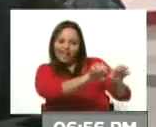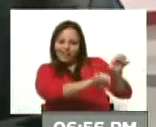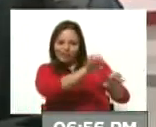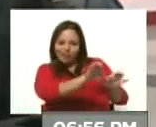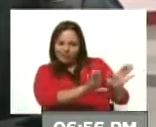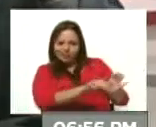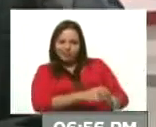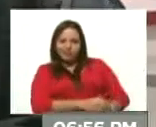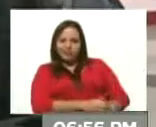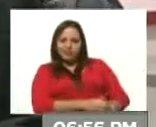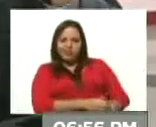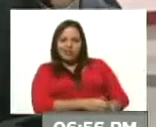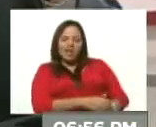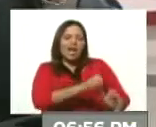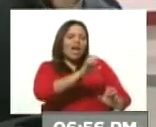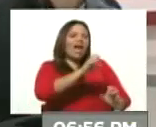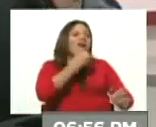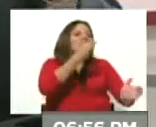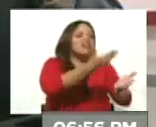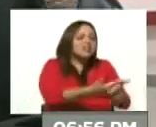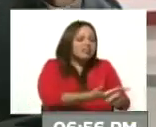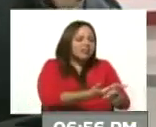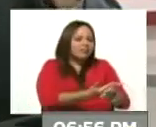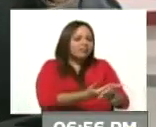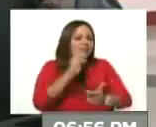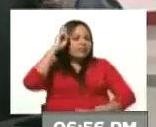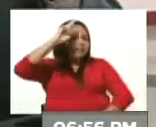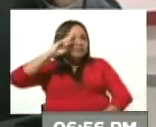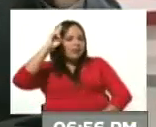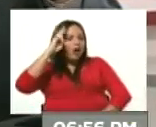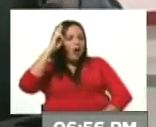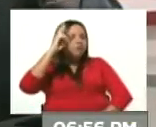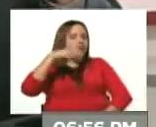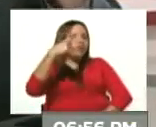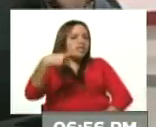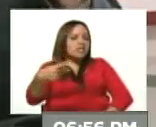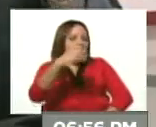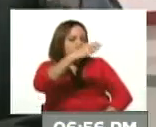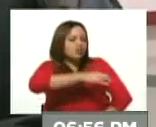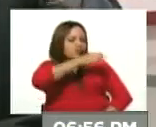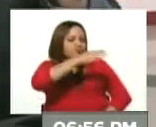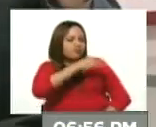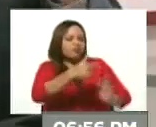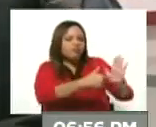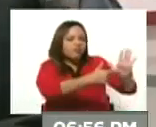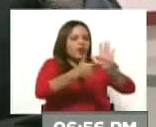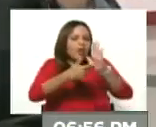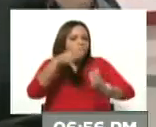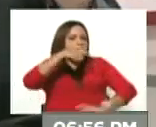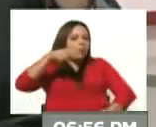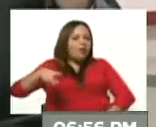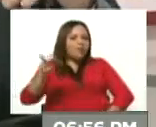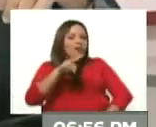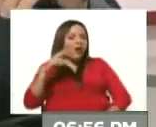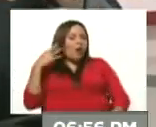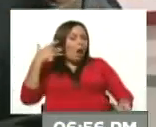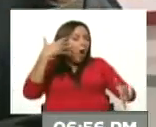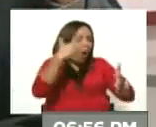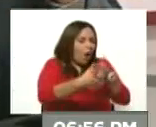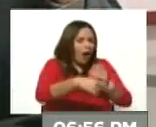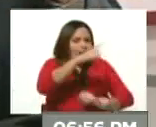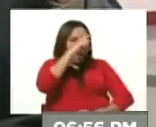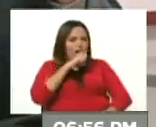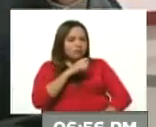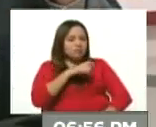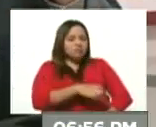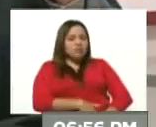agradecer la madurez política y social que ha demostrado el pueblo venezolano en los últimos años a un